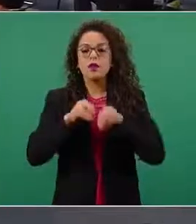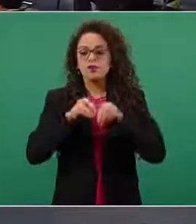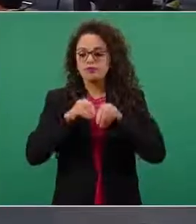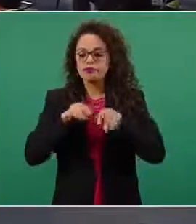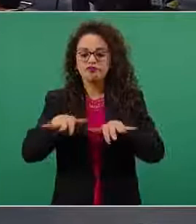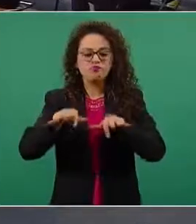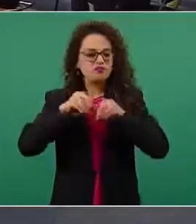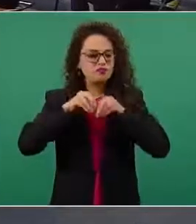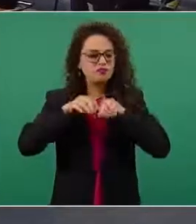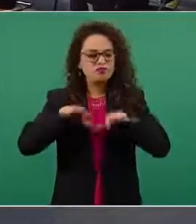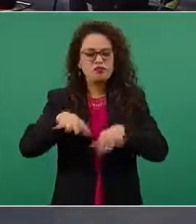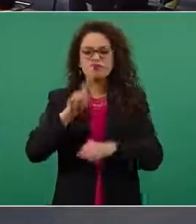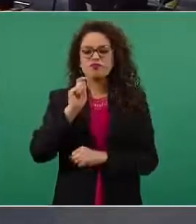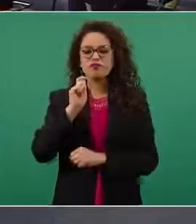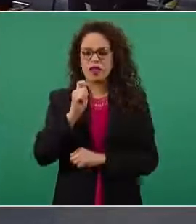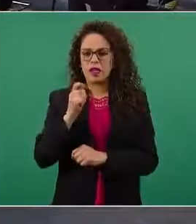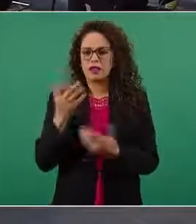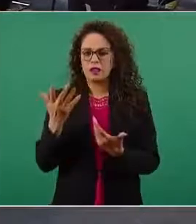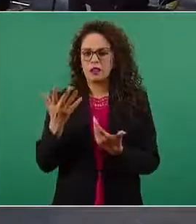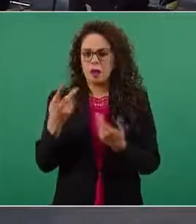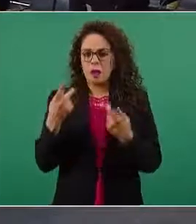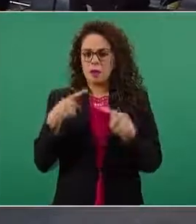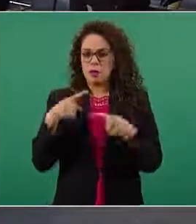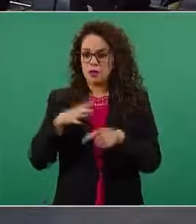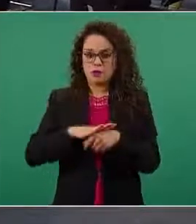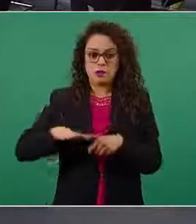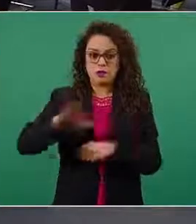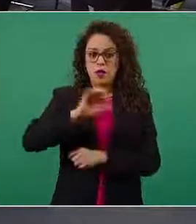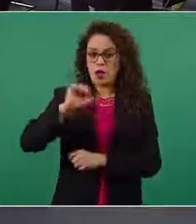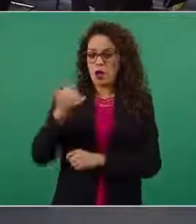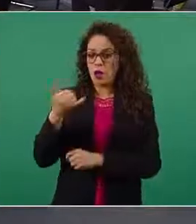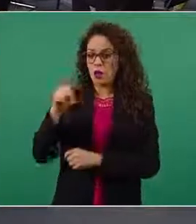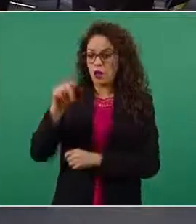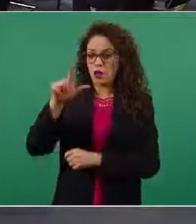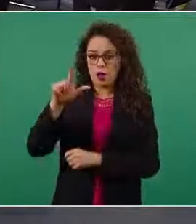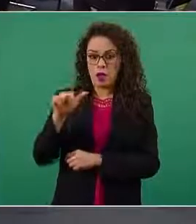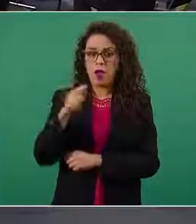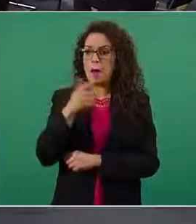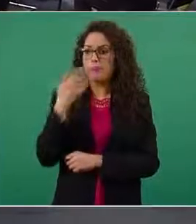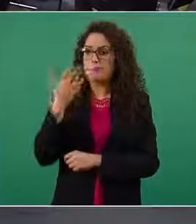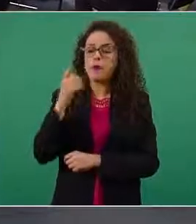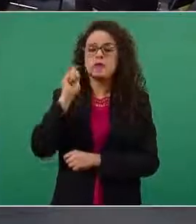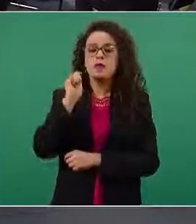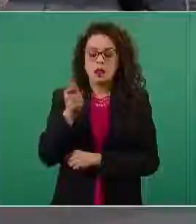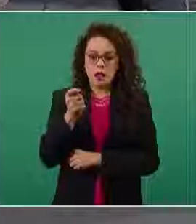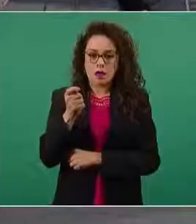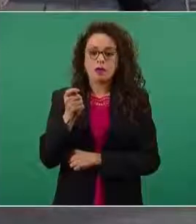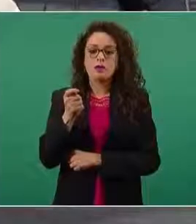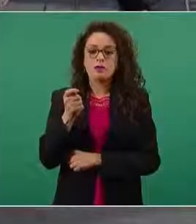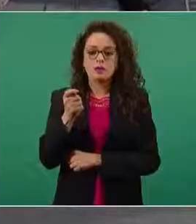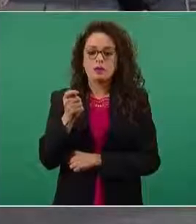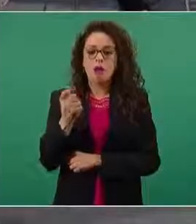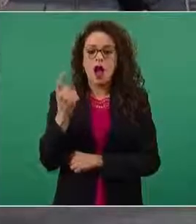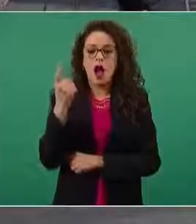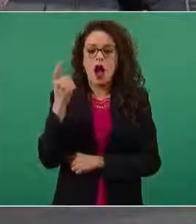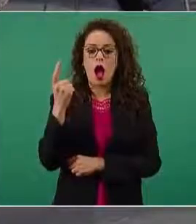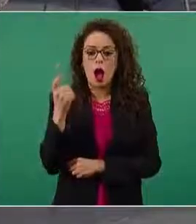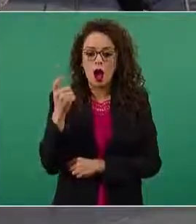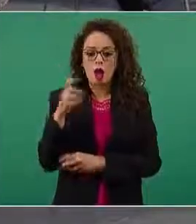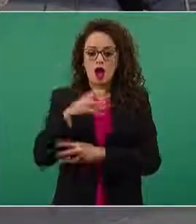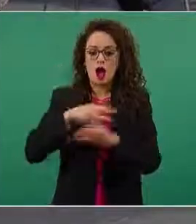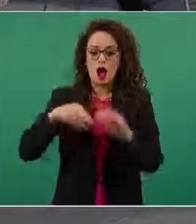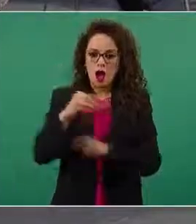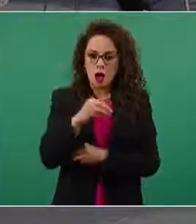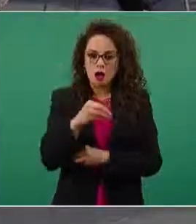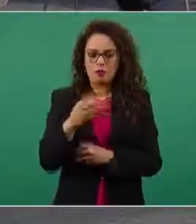pobladores de Ayutla que estaban exigiendo que se les restituyera el agua. So, una cosa es cuando hablamos